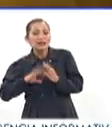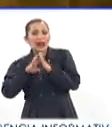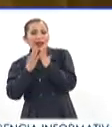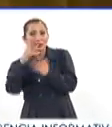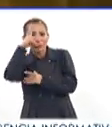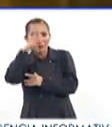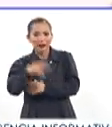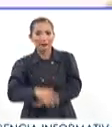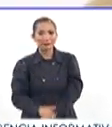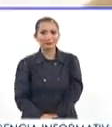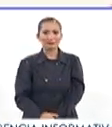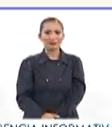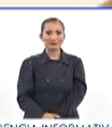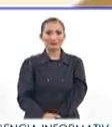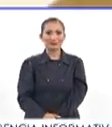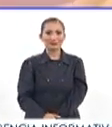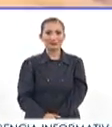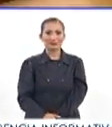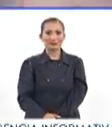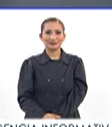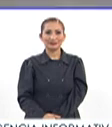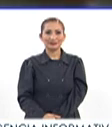editorial mexicana.